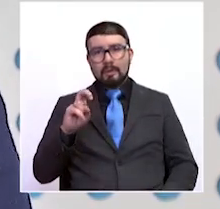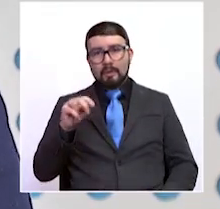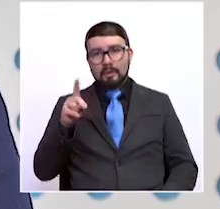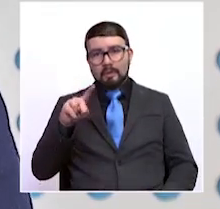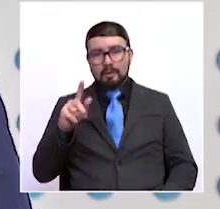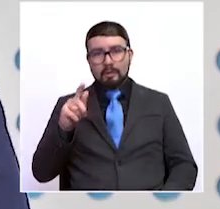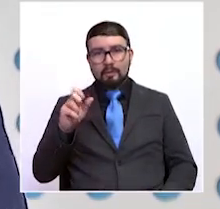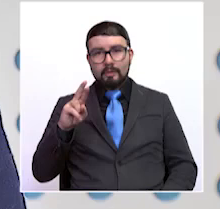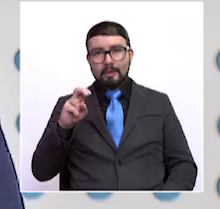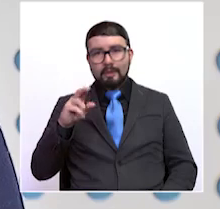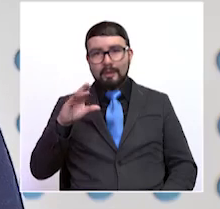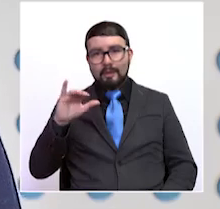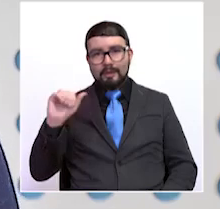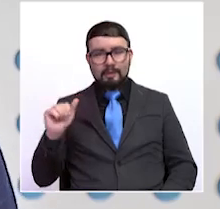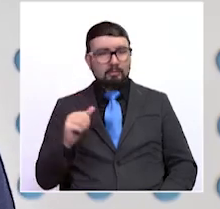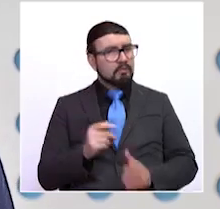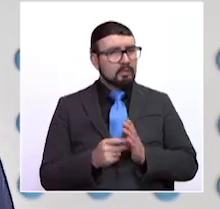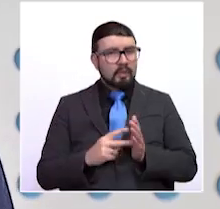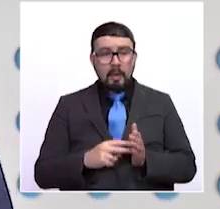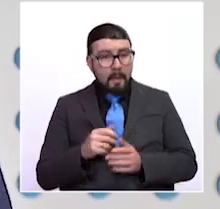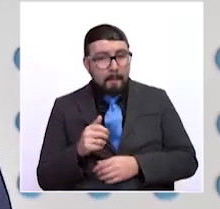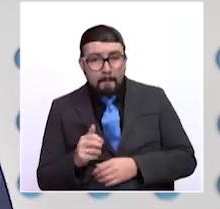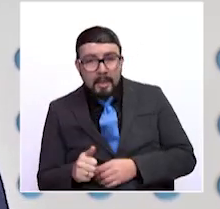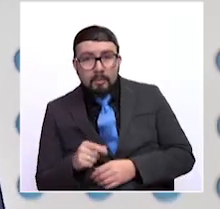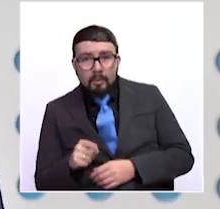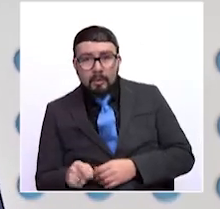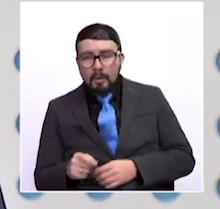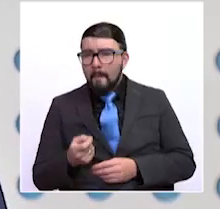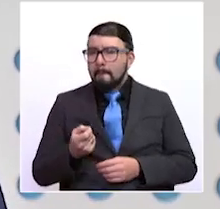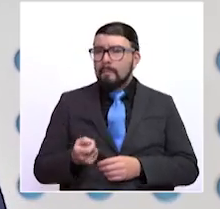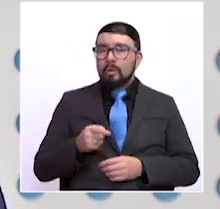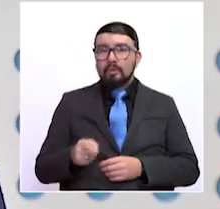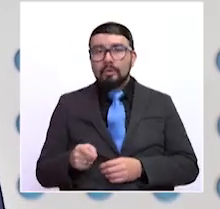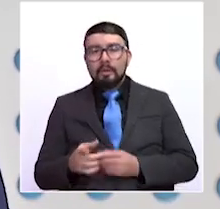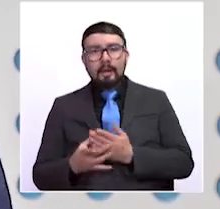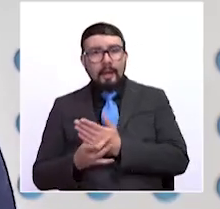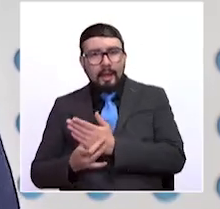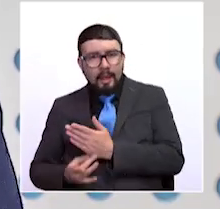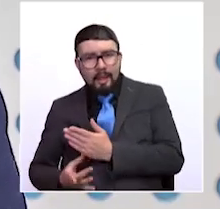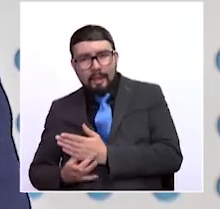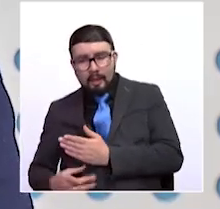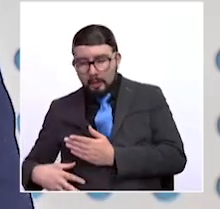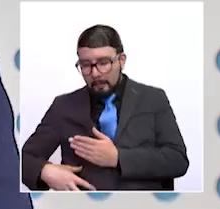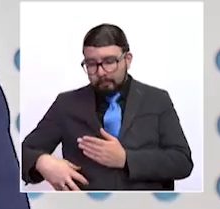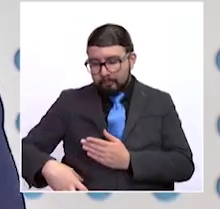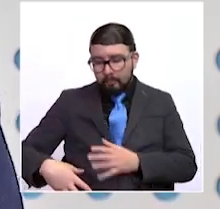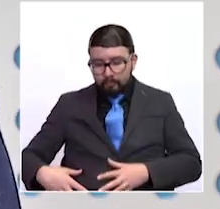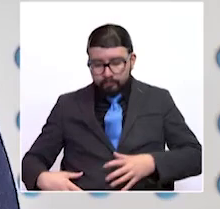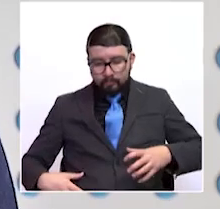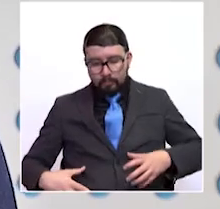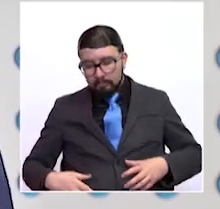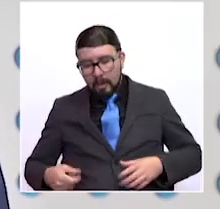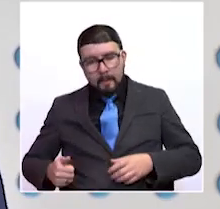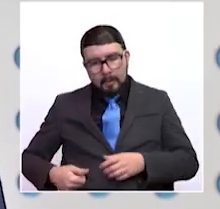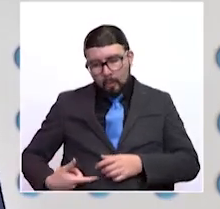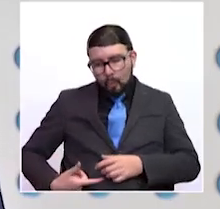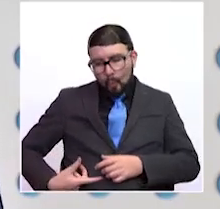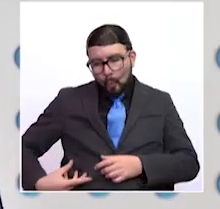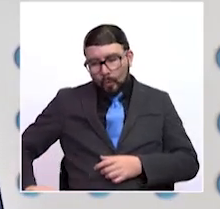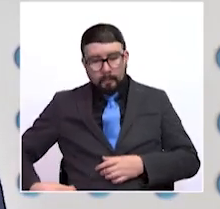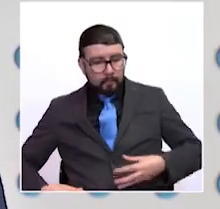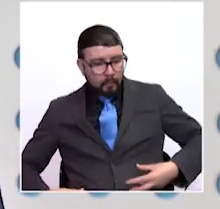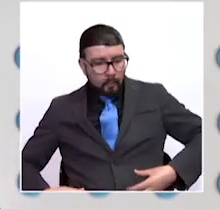sea, que en el mismo paciente estamos sacando grasita de unos sitios y la estamos inyectando en estas